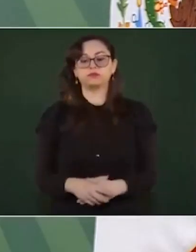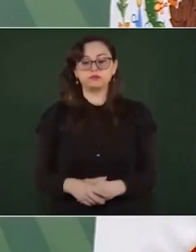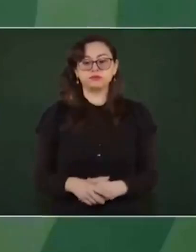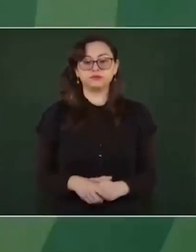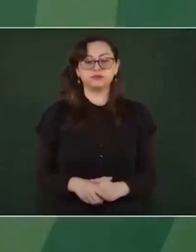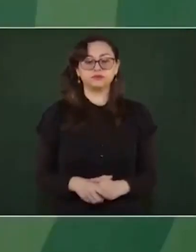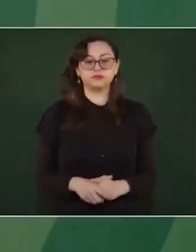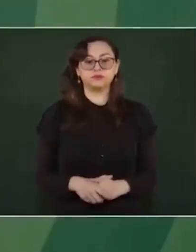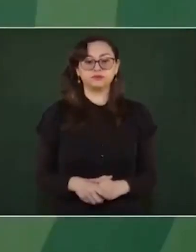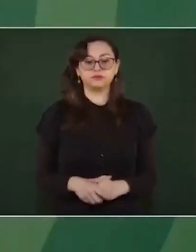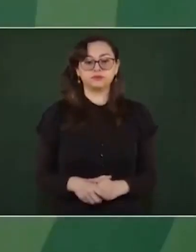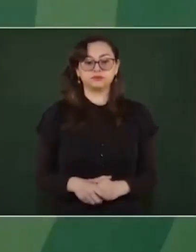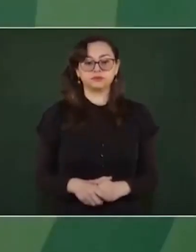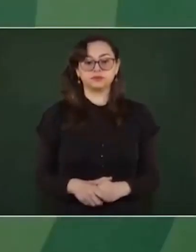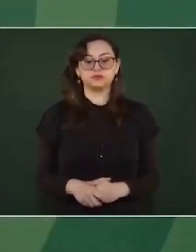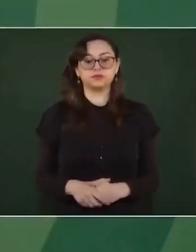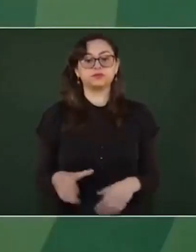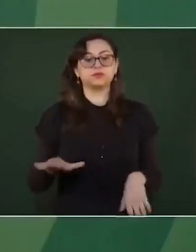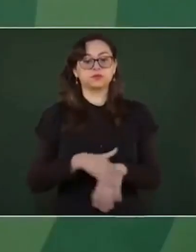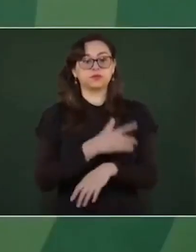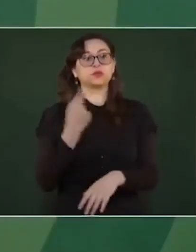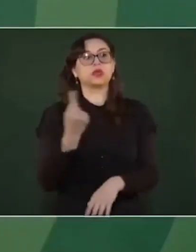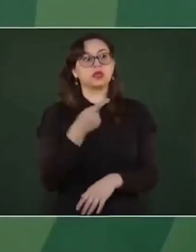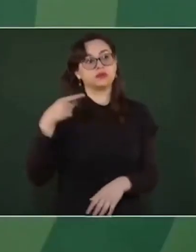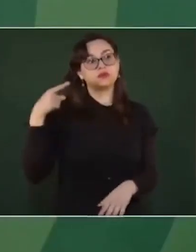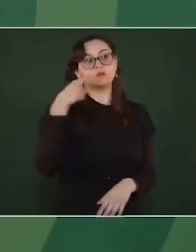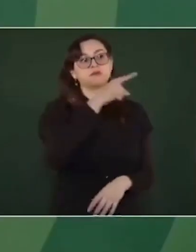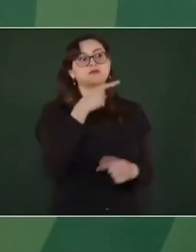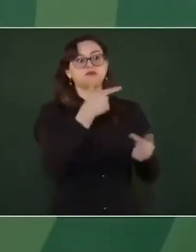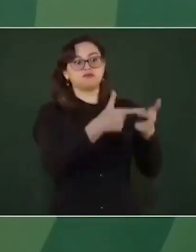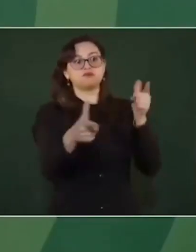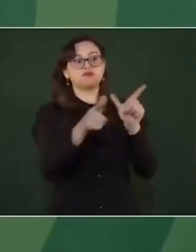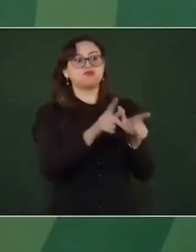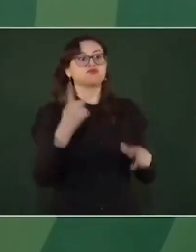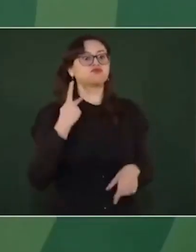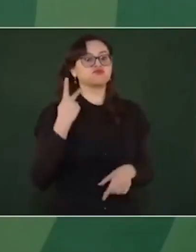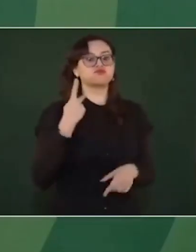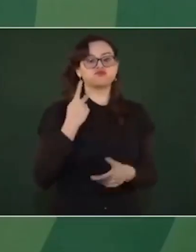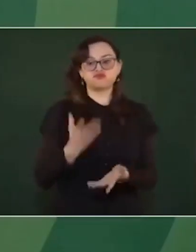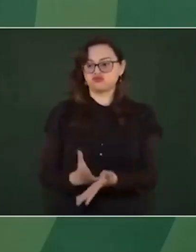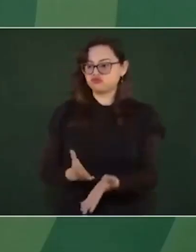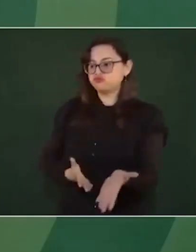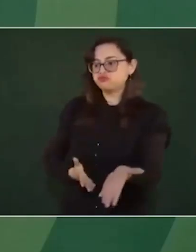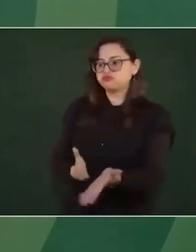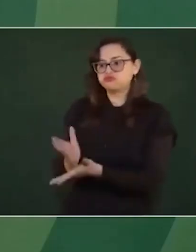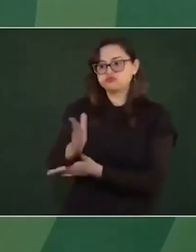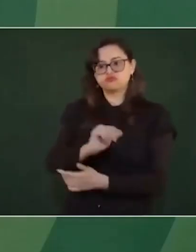Por intervencionista, inhumano,